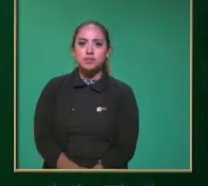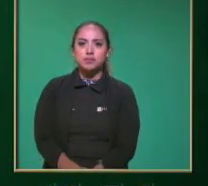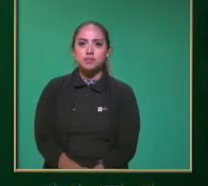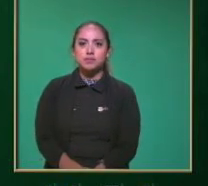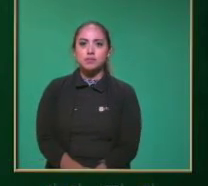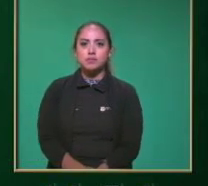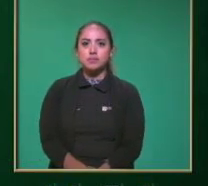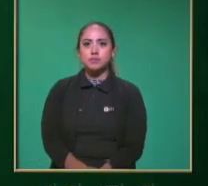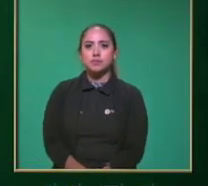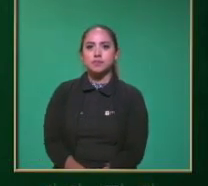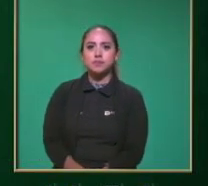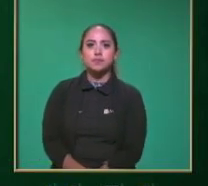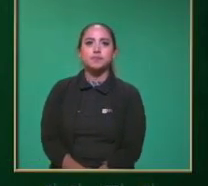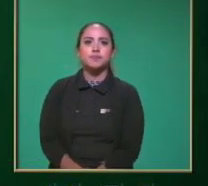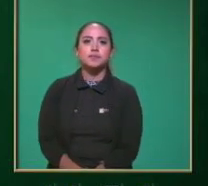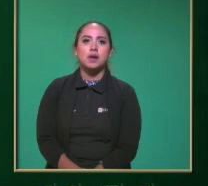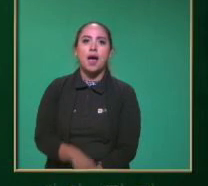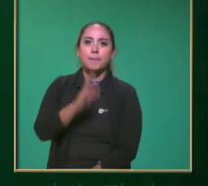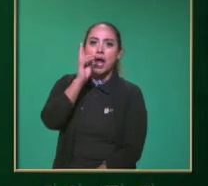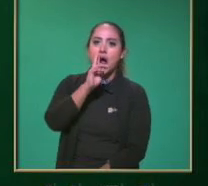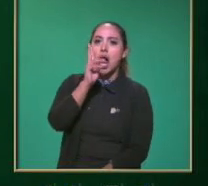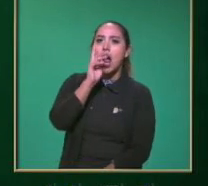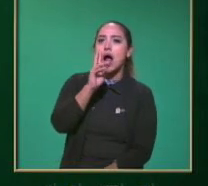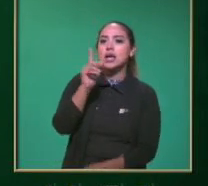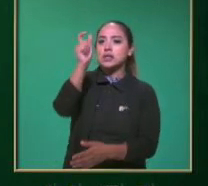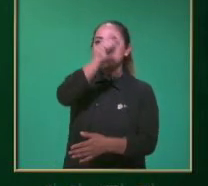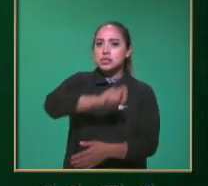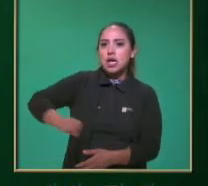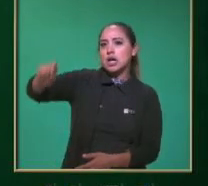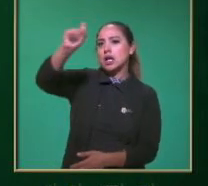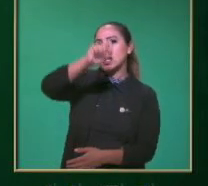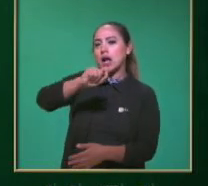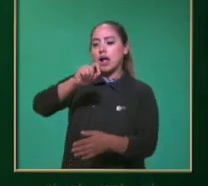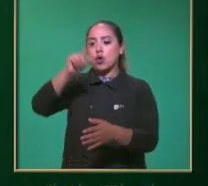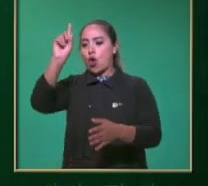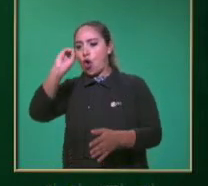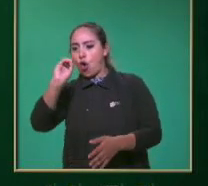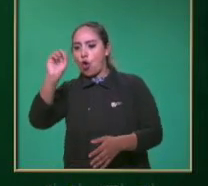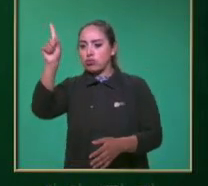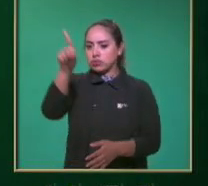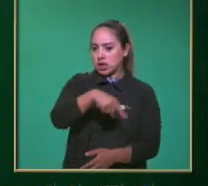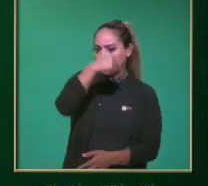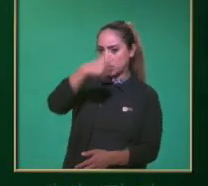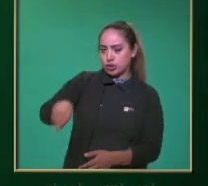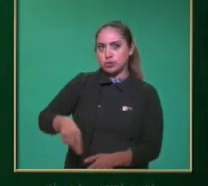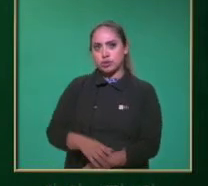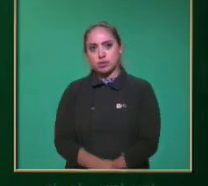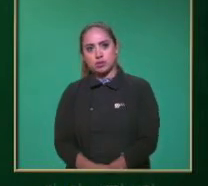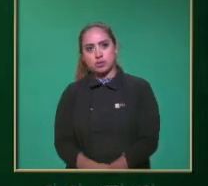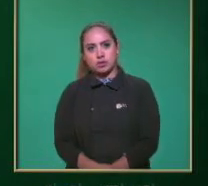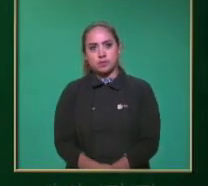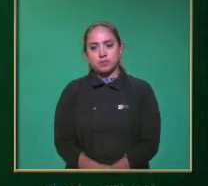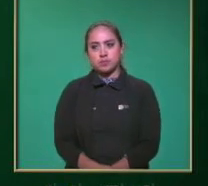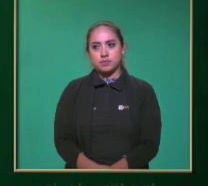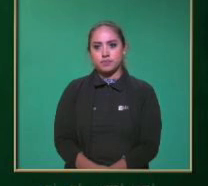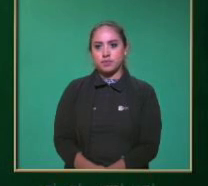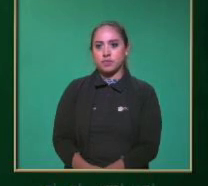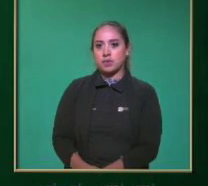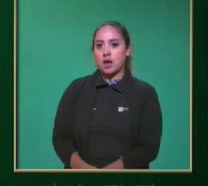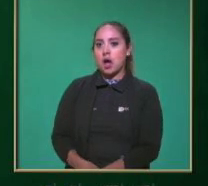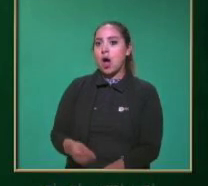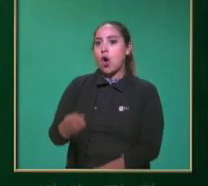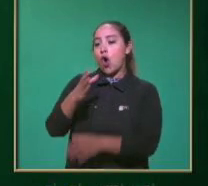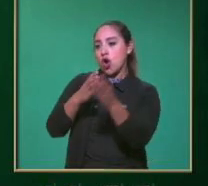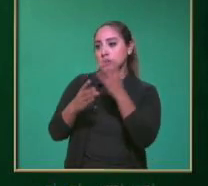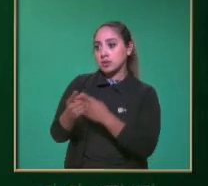acciones y vamos a ir encerrando, dice, o tachando. Introducirnos objetos en la nariz, ¿esa es una